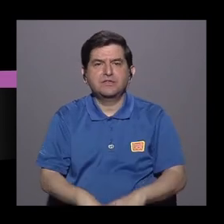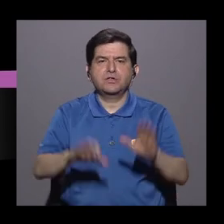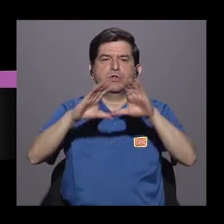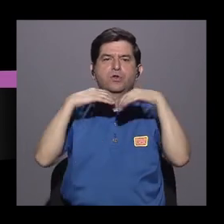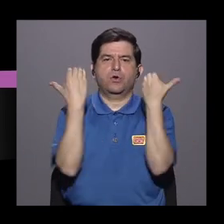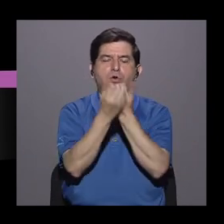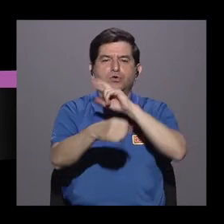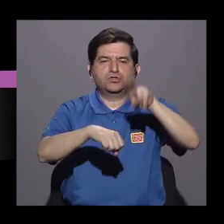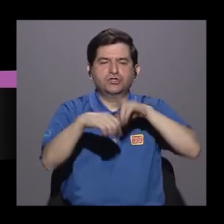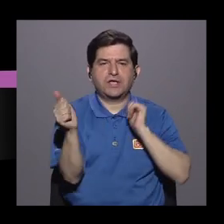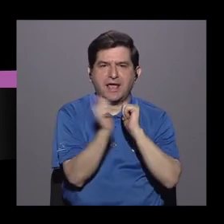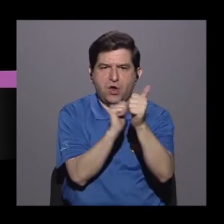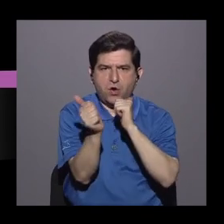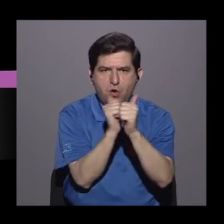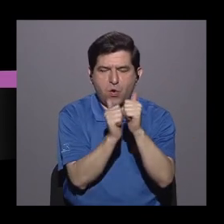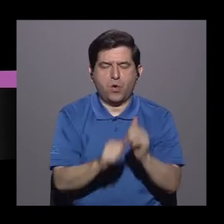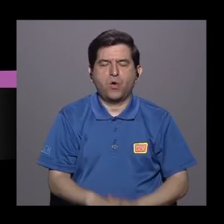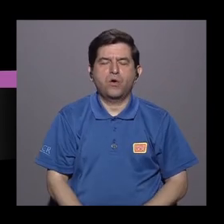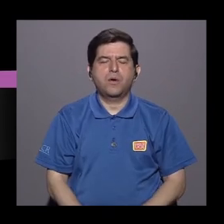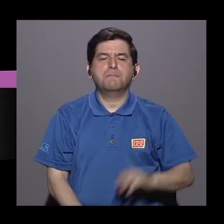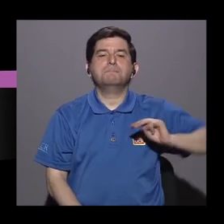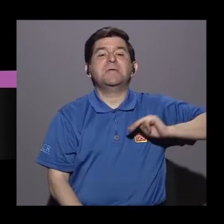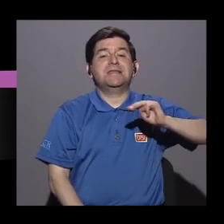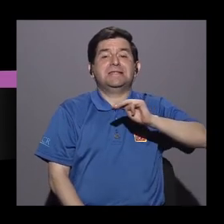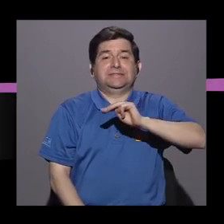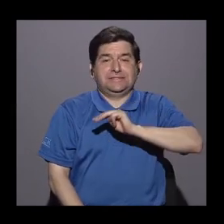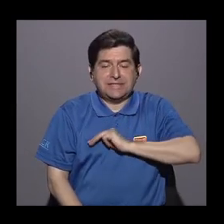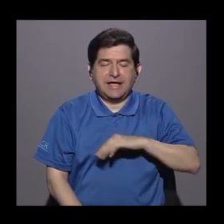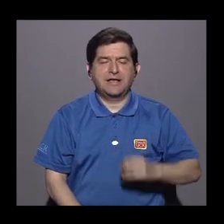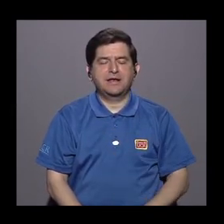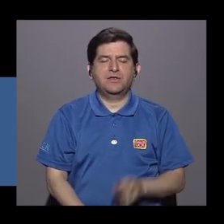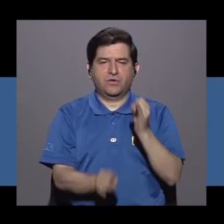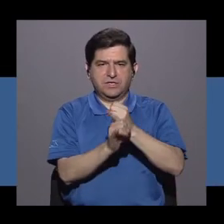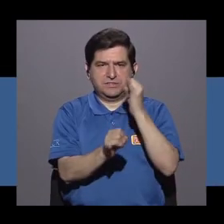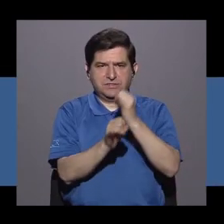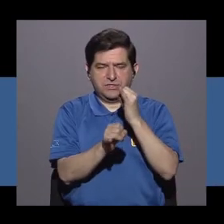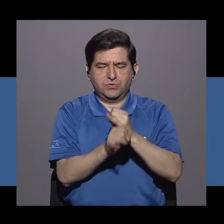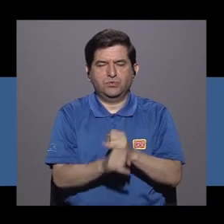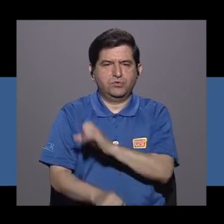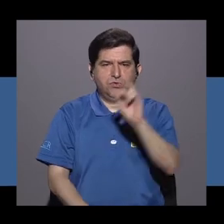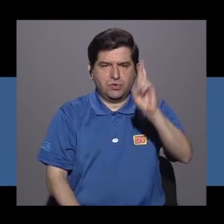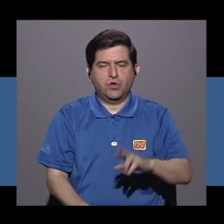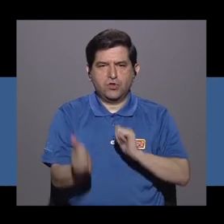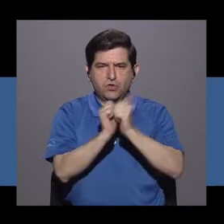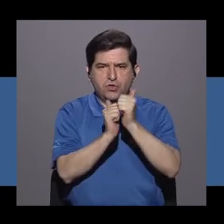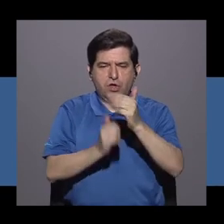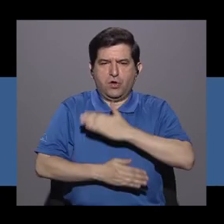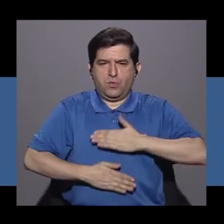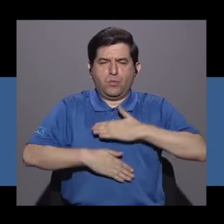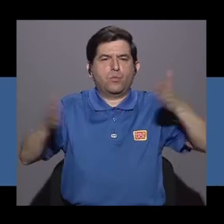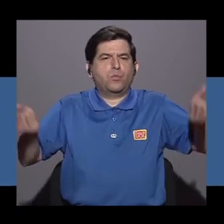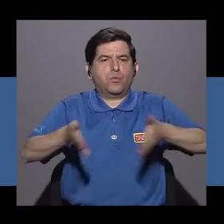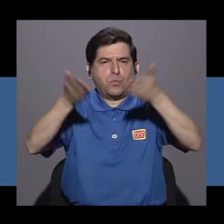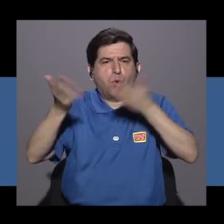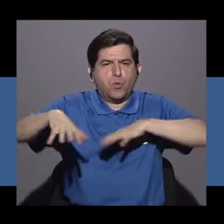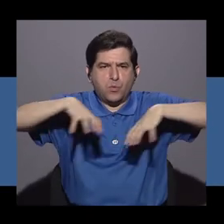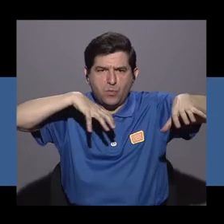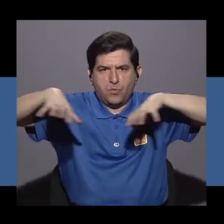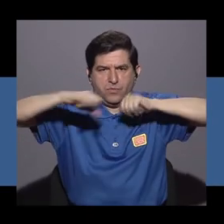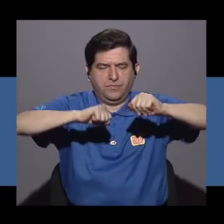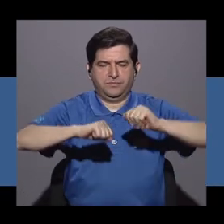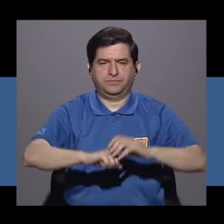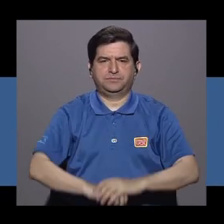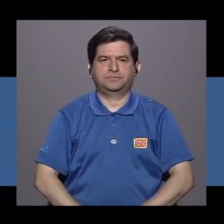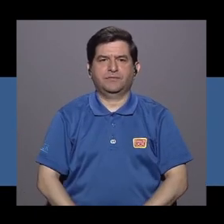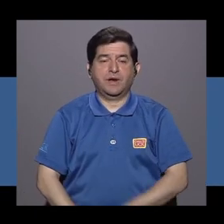el Consejo Nacional del Deporte y la Recreación, el Ministerio y el Instituto Costarricense del Deporte y la Recreación, pues promueven la